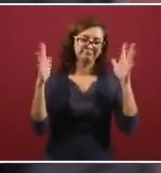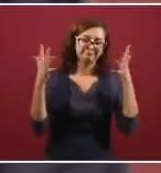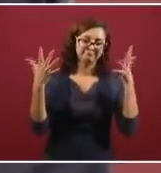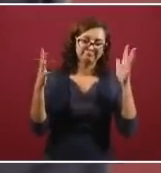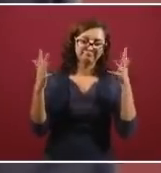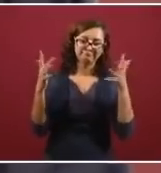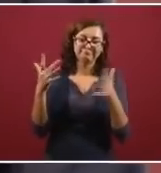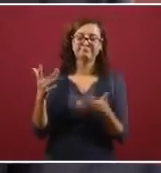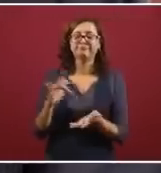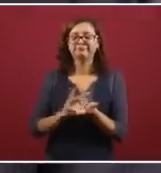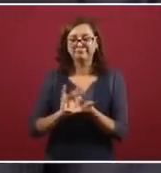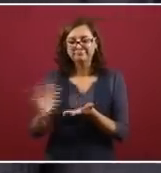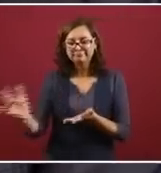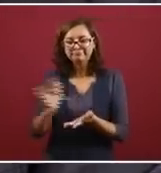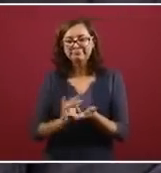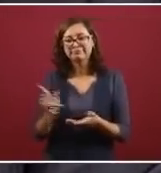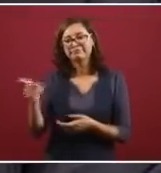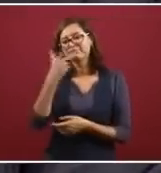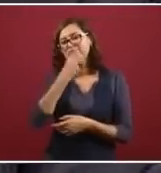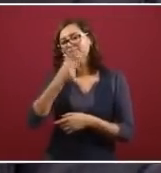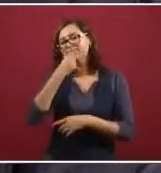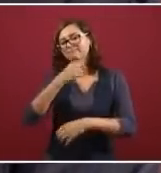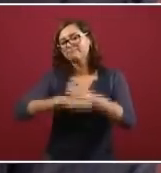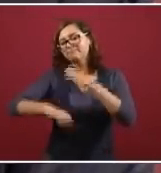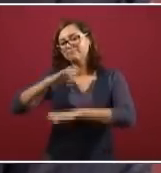aplaudieron a Bremer,